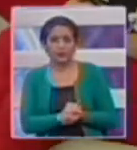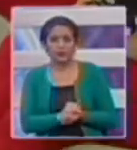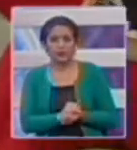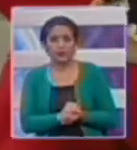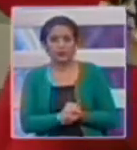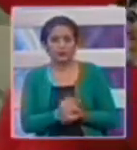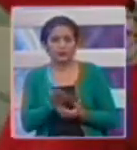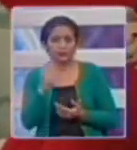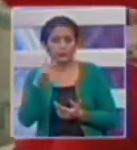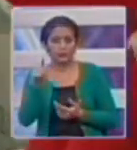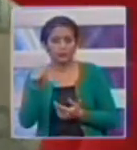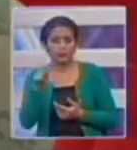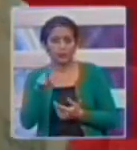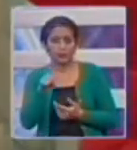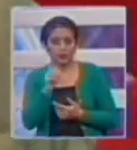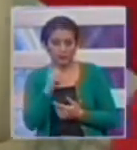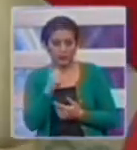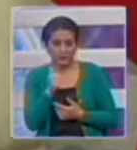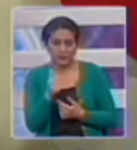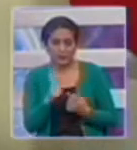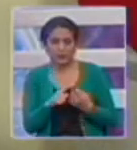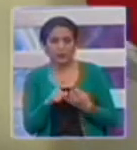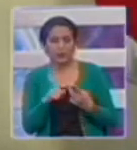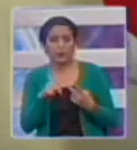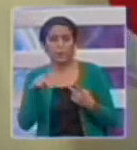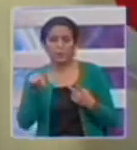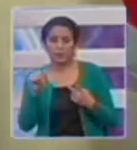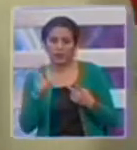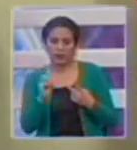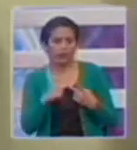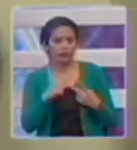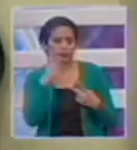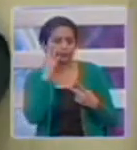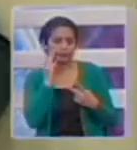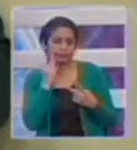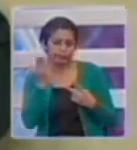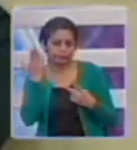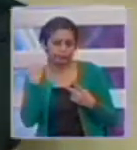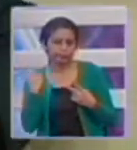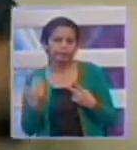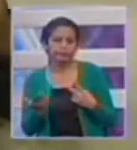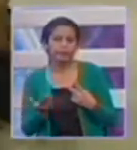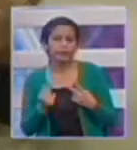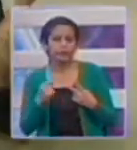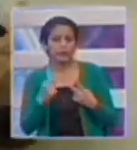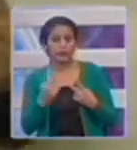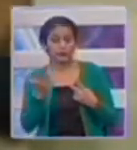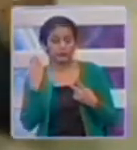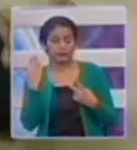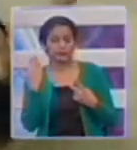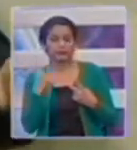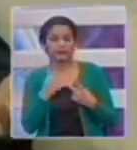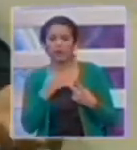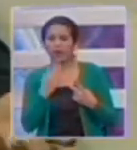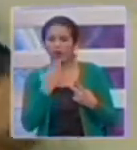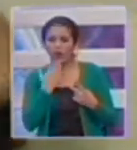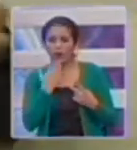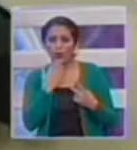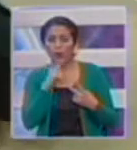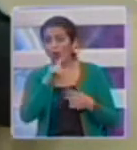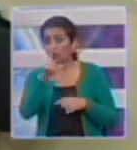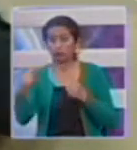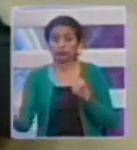experiencia de María Paula Romo, la propia experiencia de Paco Moncayo en su carrera hacia la actual asamblea, a la que no pudieron llegar, pese a tener una alta